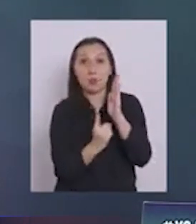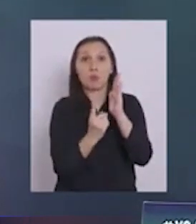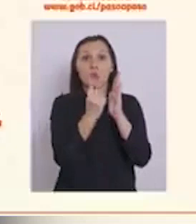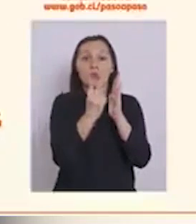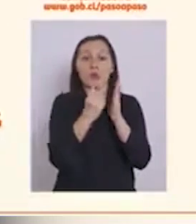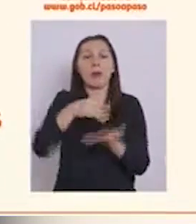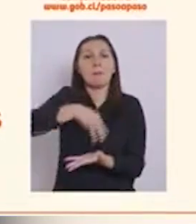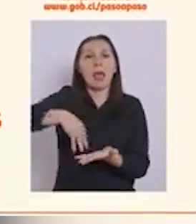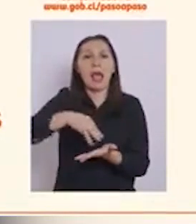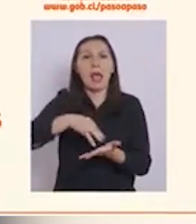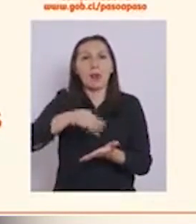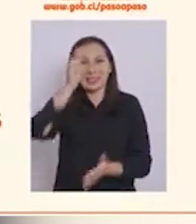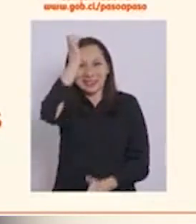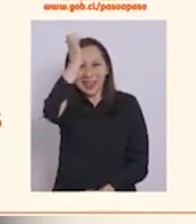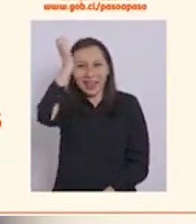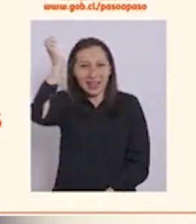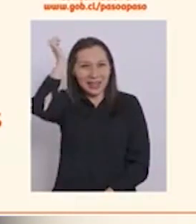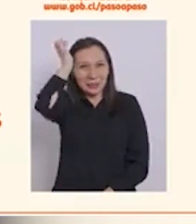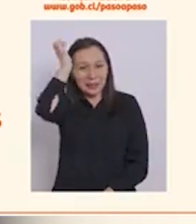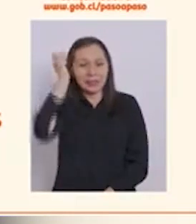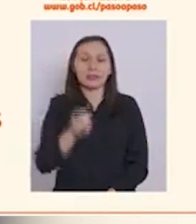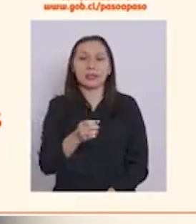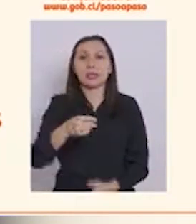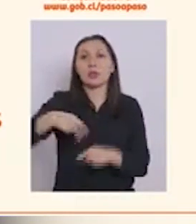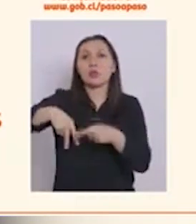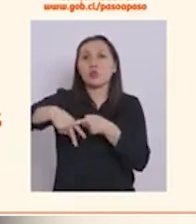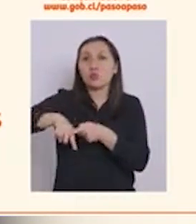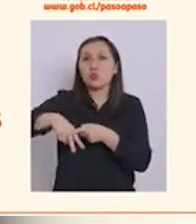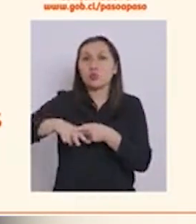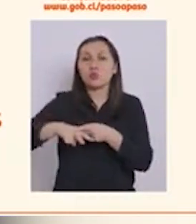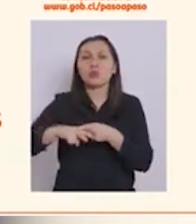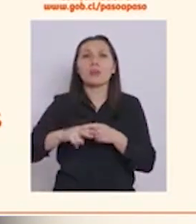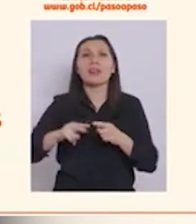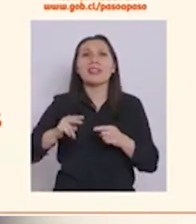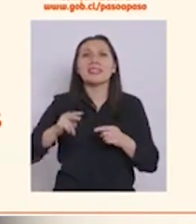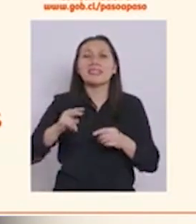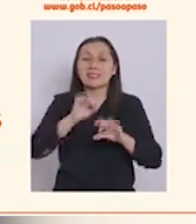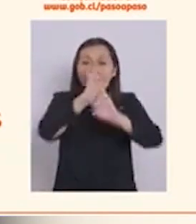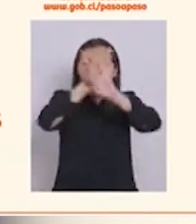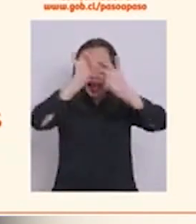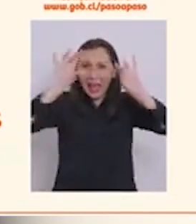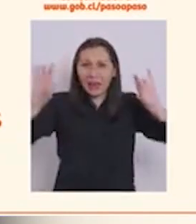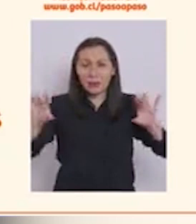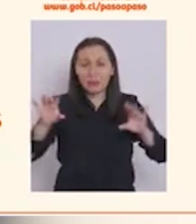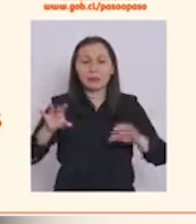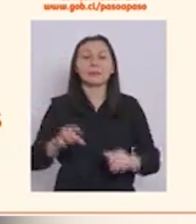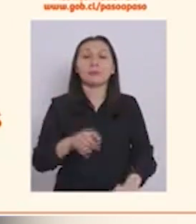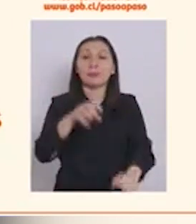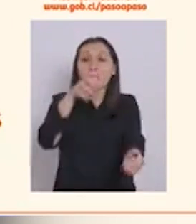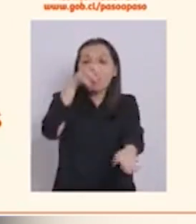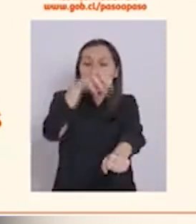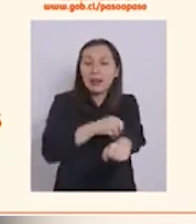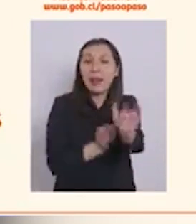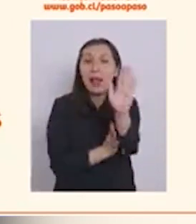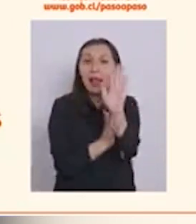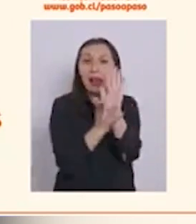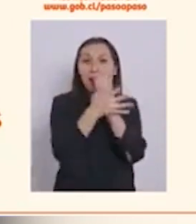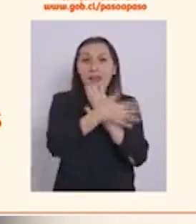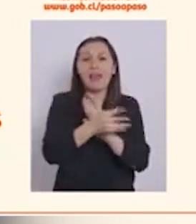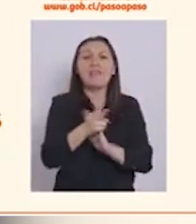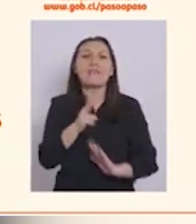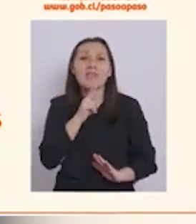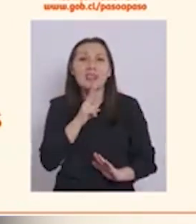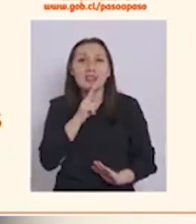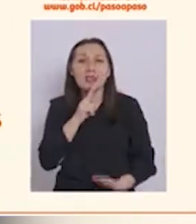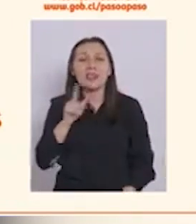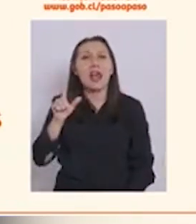en la región de maule sanclemente en la región de nubles san carlos en la región de la araucanía